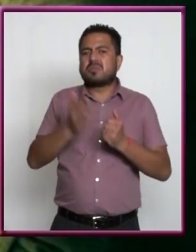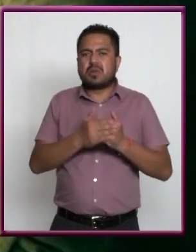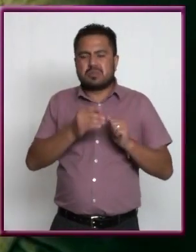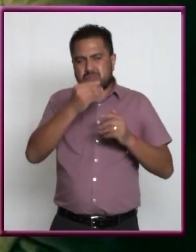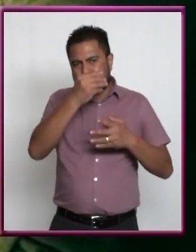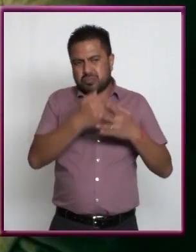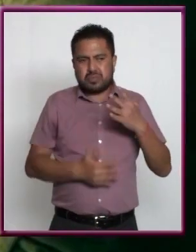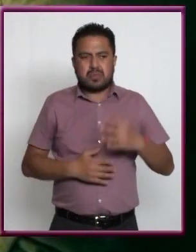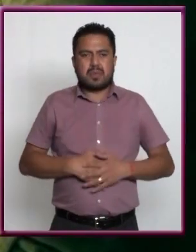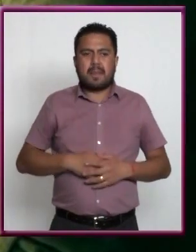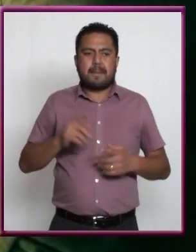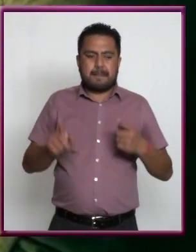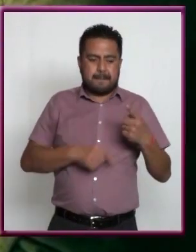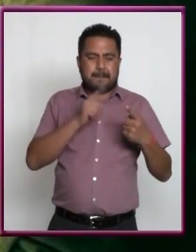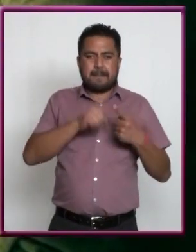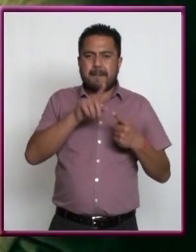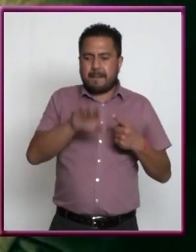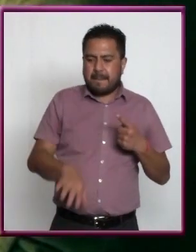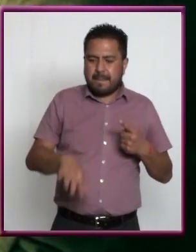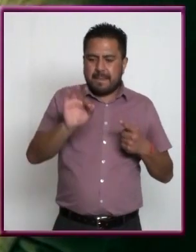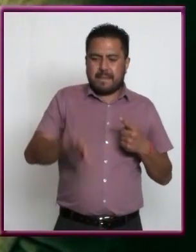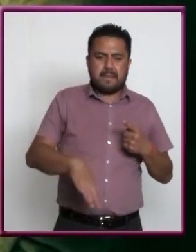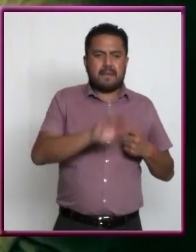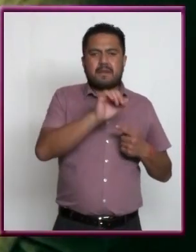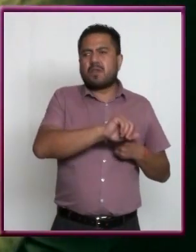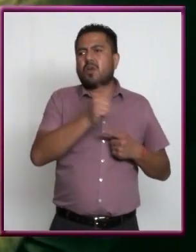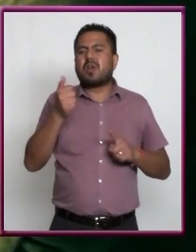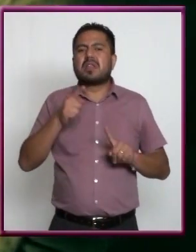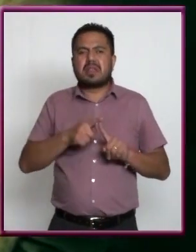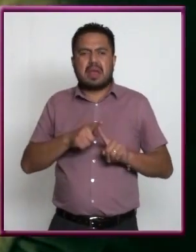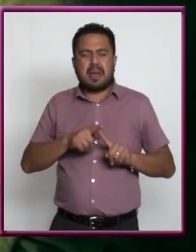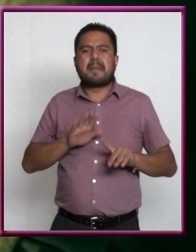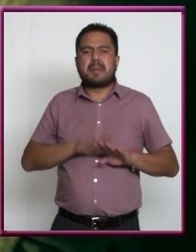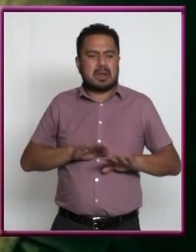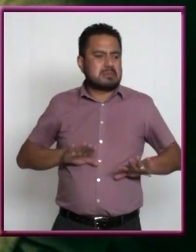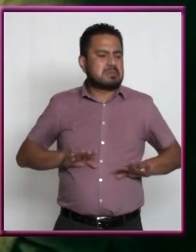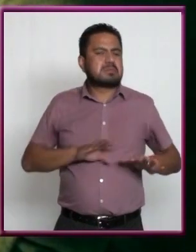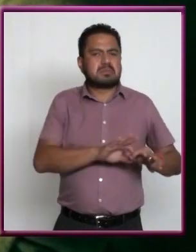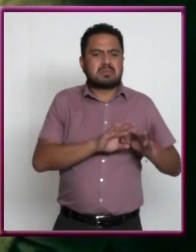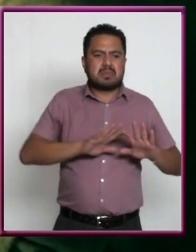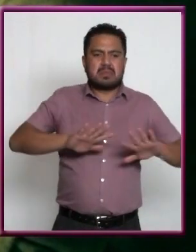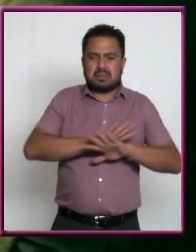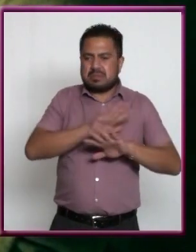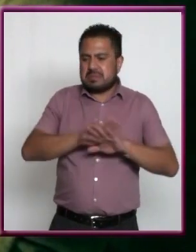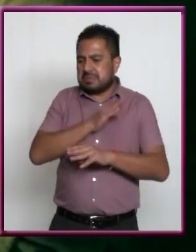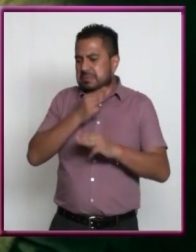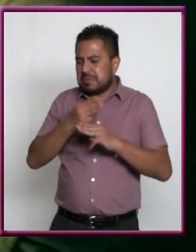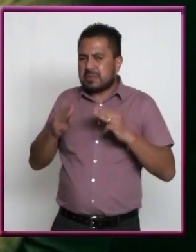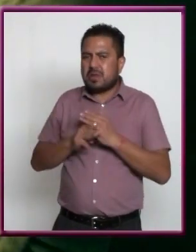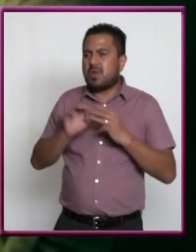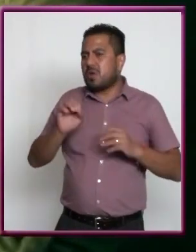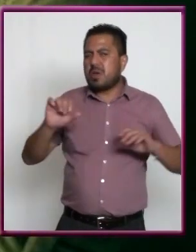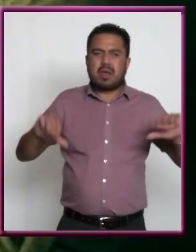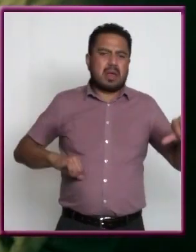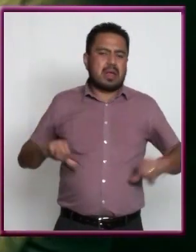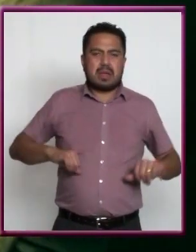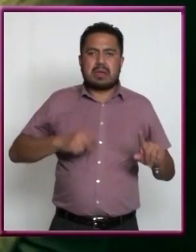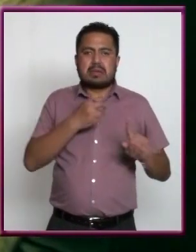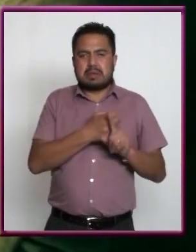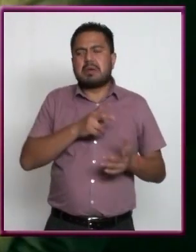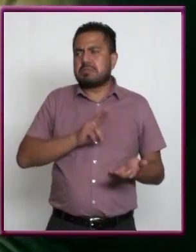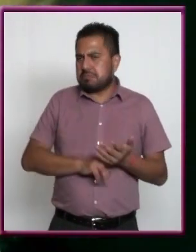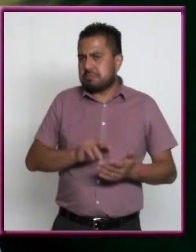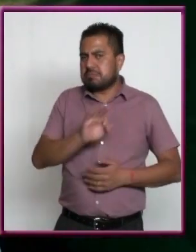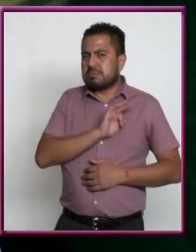siguientes. 1. Selecciona otra tarea más adecuada para ese momento. Cambia de materia o actividad. Esto se